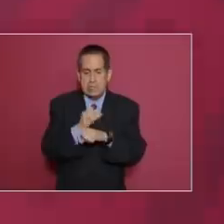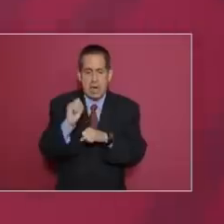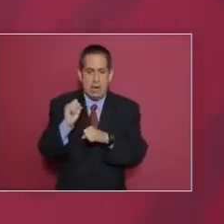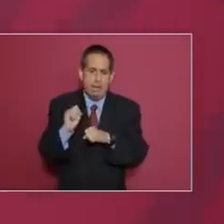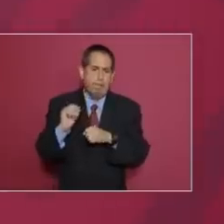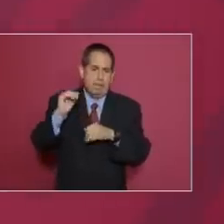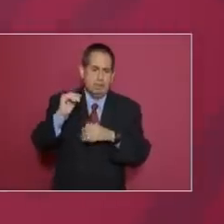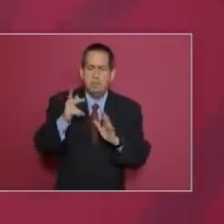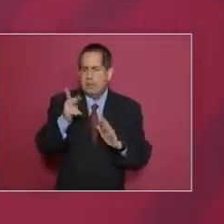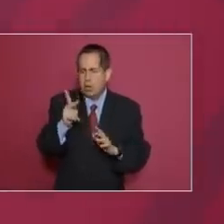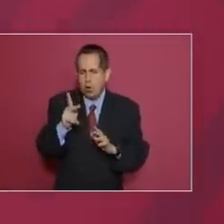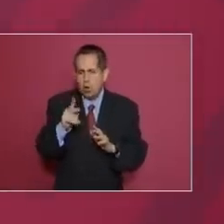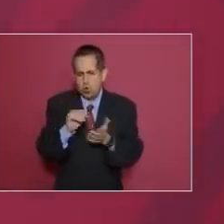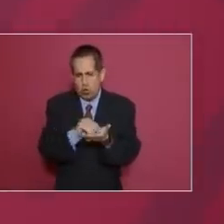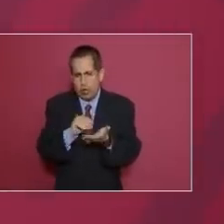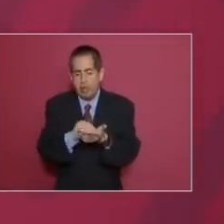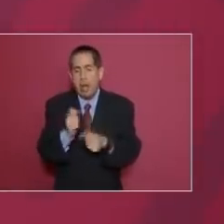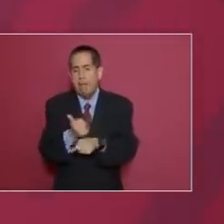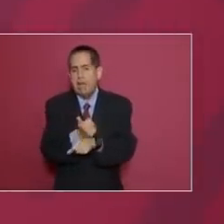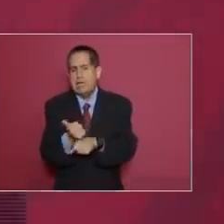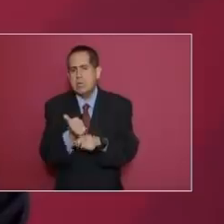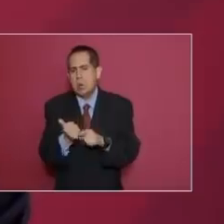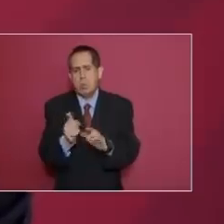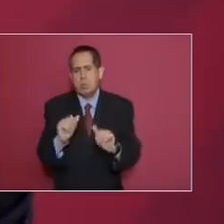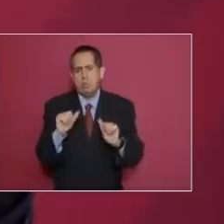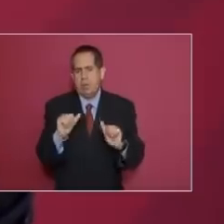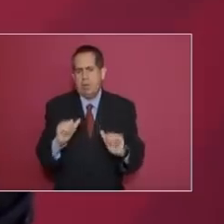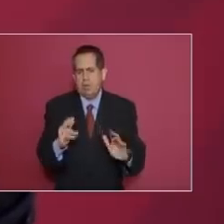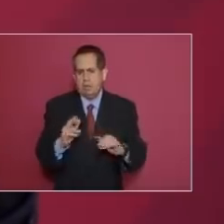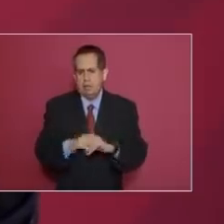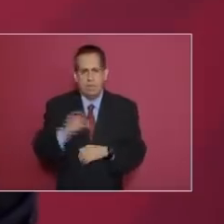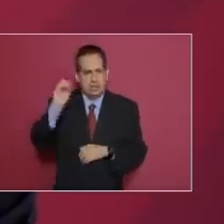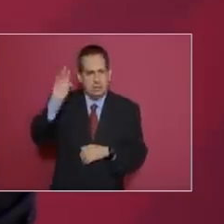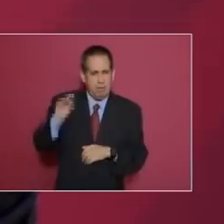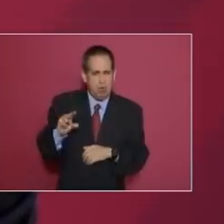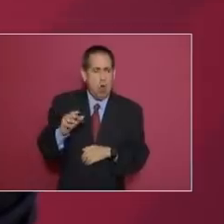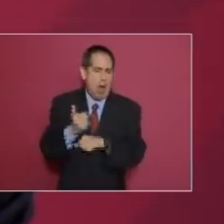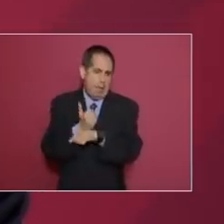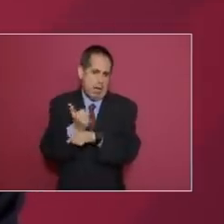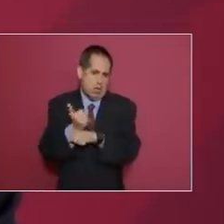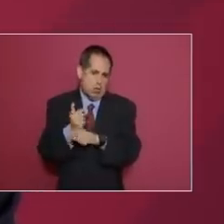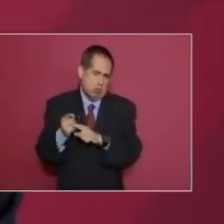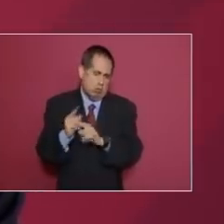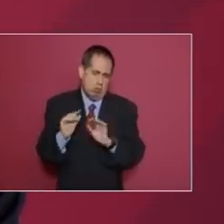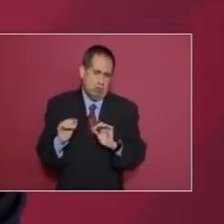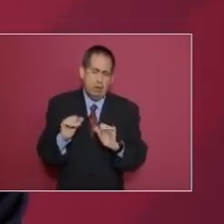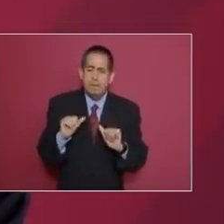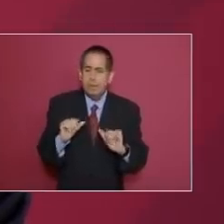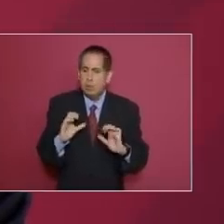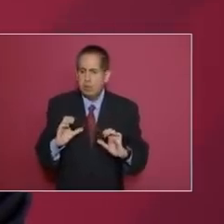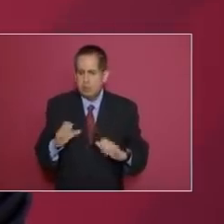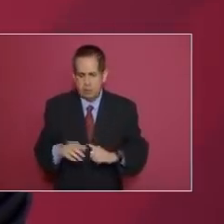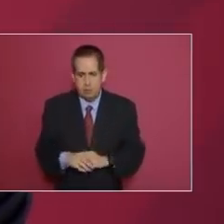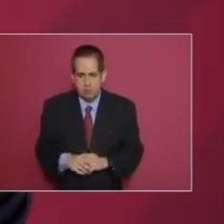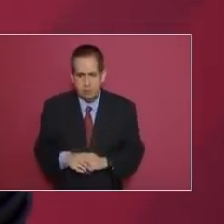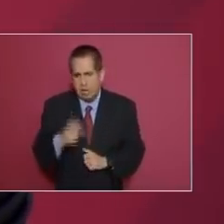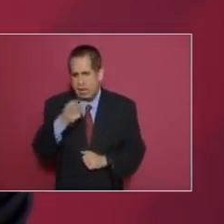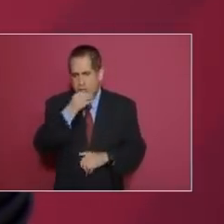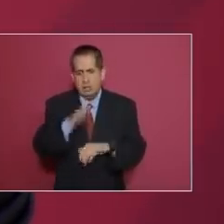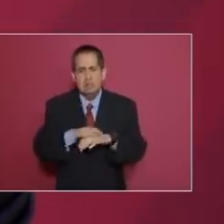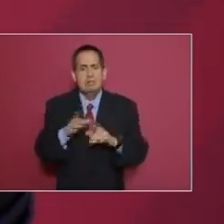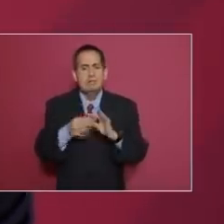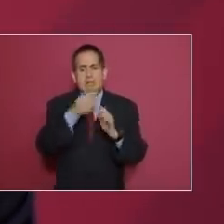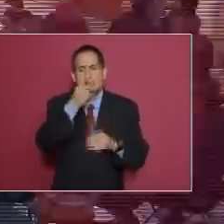pero sigue siendo preventivo. ¿Sí? El semáforo sigue estando en amarillo. Eso es lo que